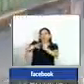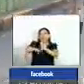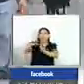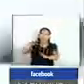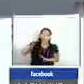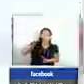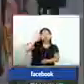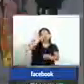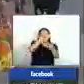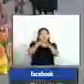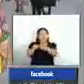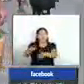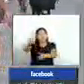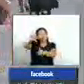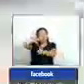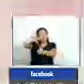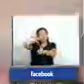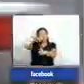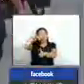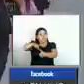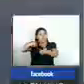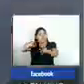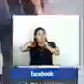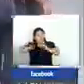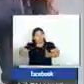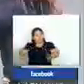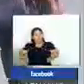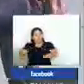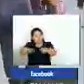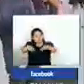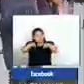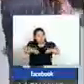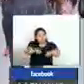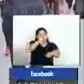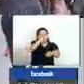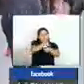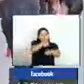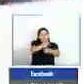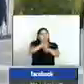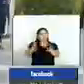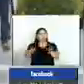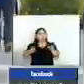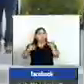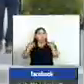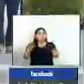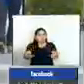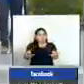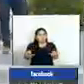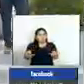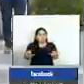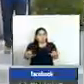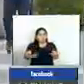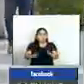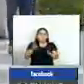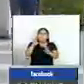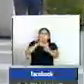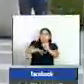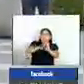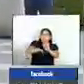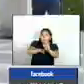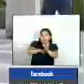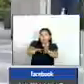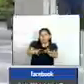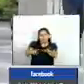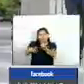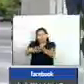bilateral suscrito entre el gobierno del salvador y el gobierno de guatemala que busca lograr una reducción en los costos